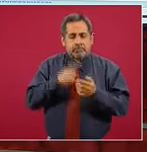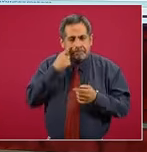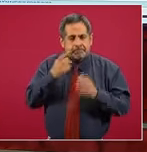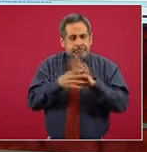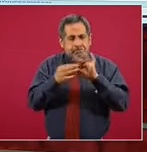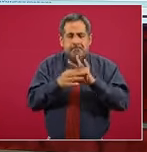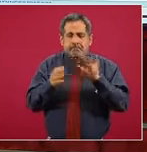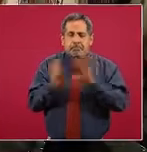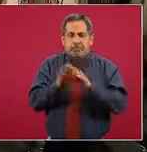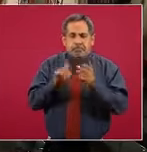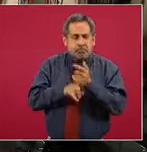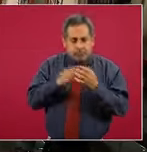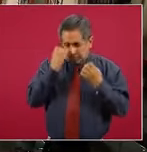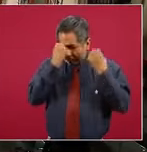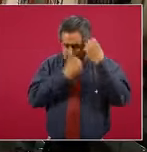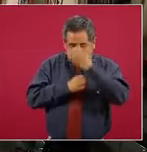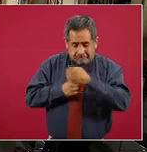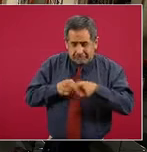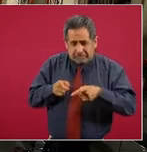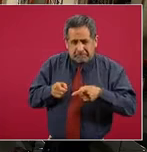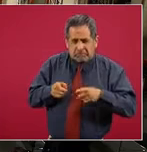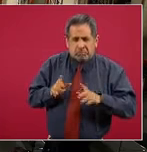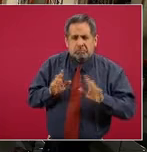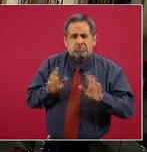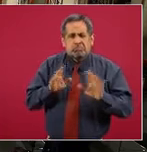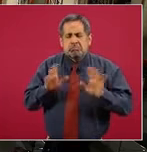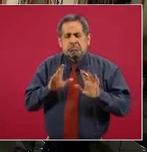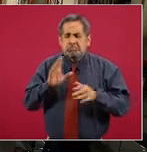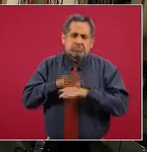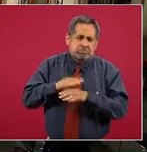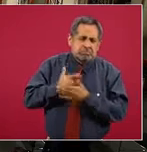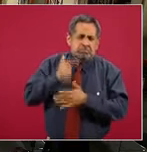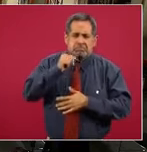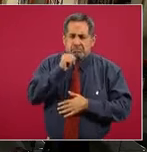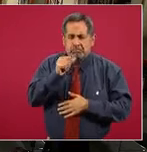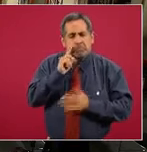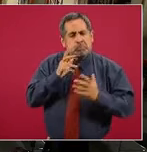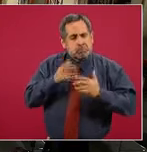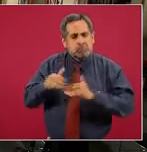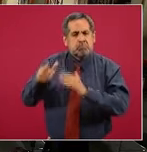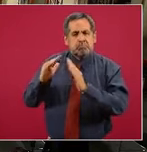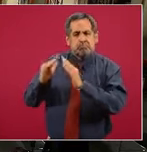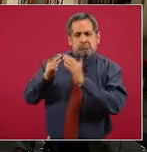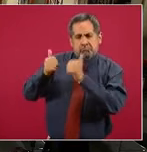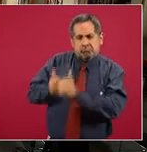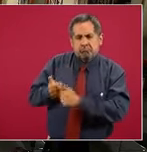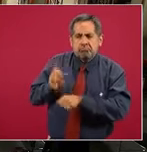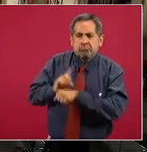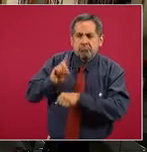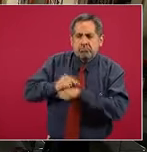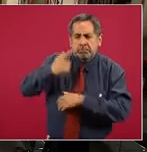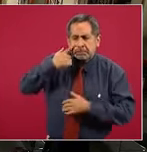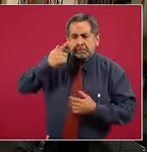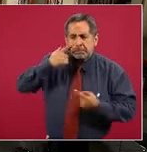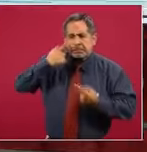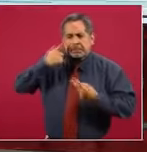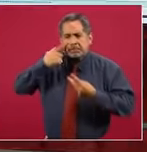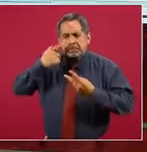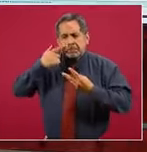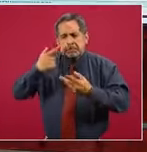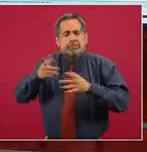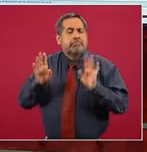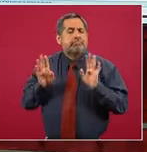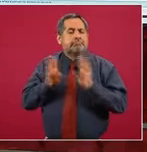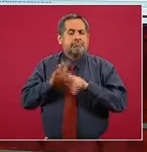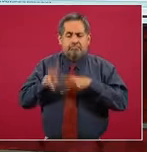si en la evaluación se ve que no hay ningún signo de gravedad, se puede hacer el monitoreo diario, y en el monitoreo diario se da uno